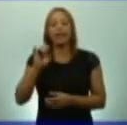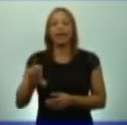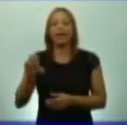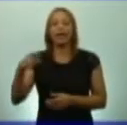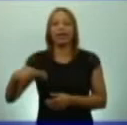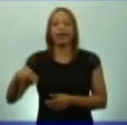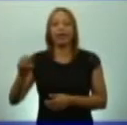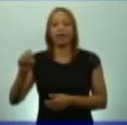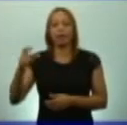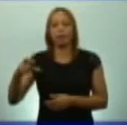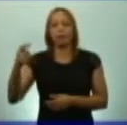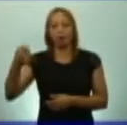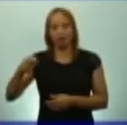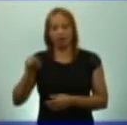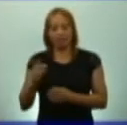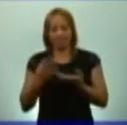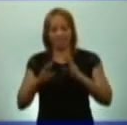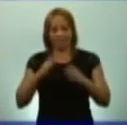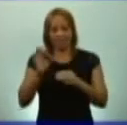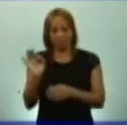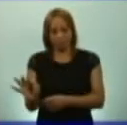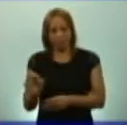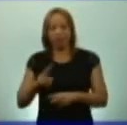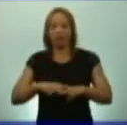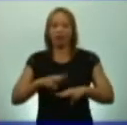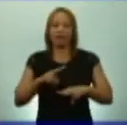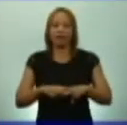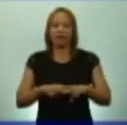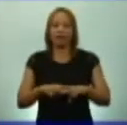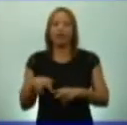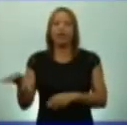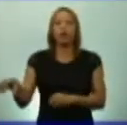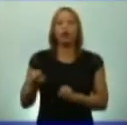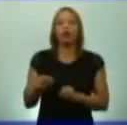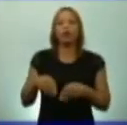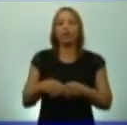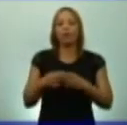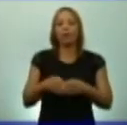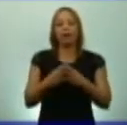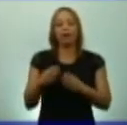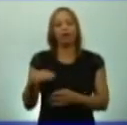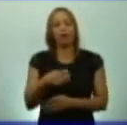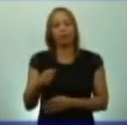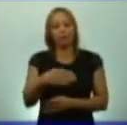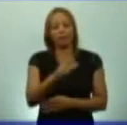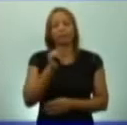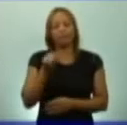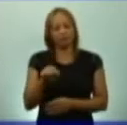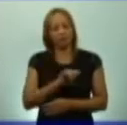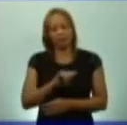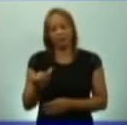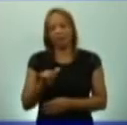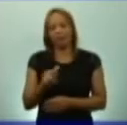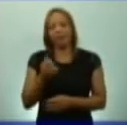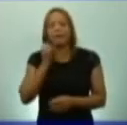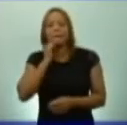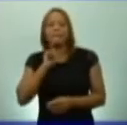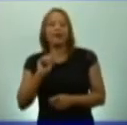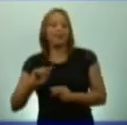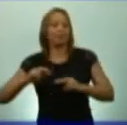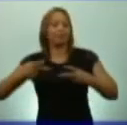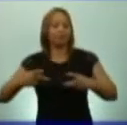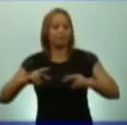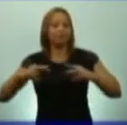Habana. Secuestraron barcos pesqueros cubanos. Les digo también que más de una vez